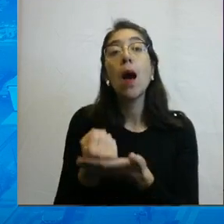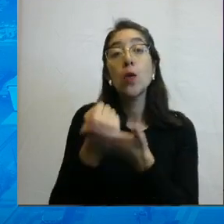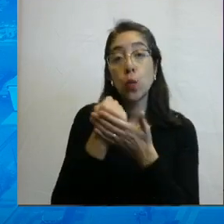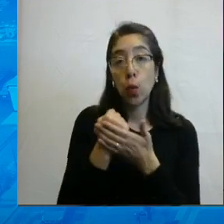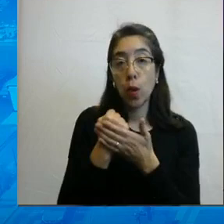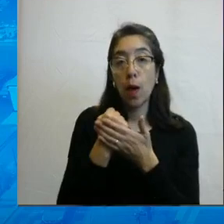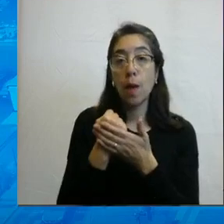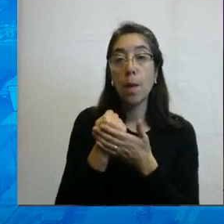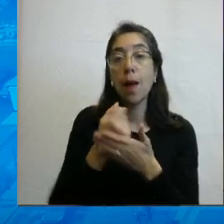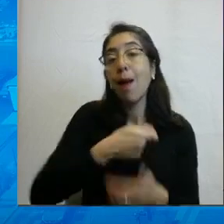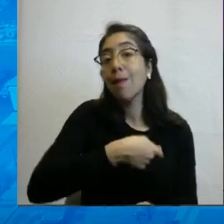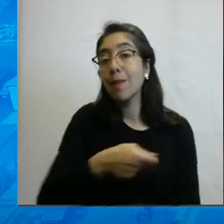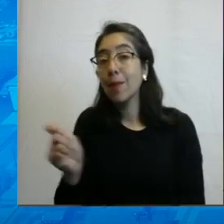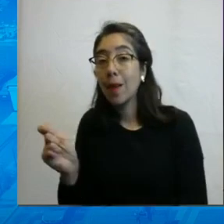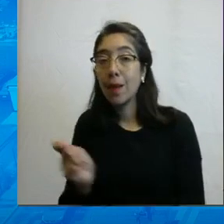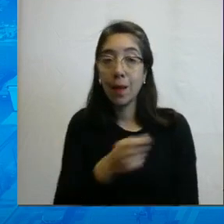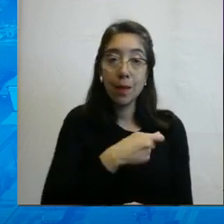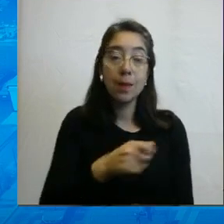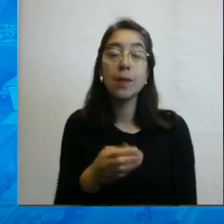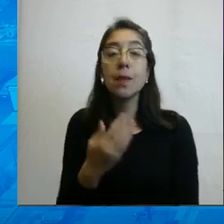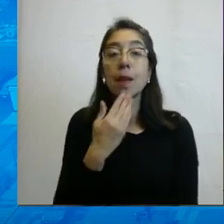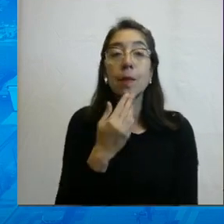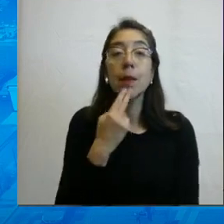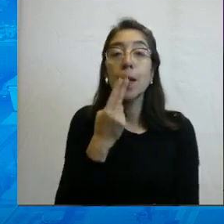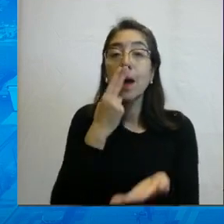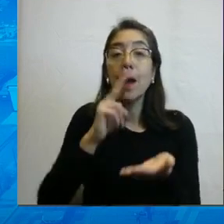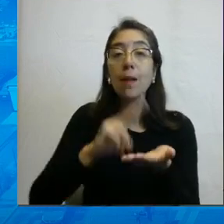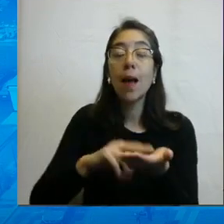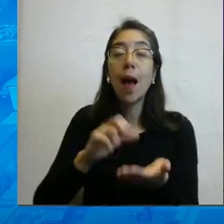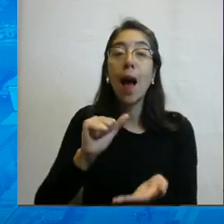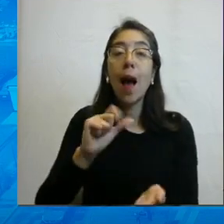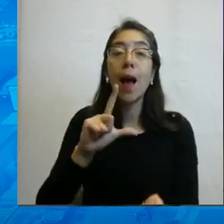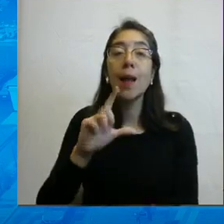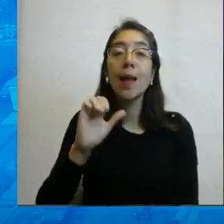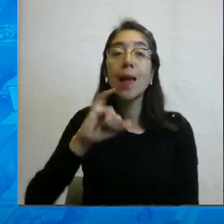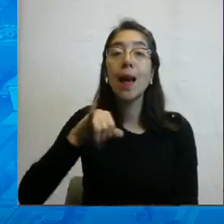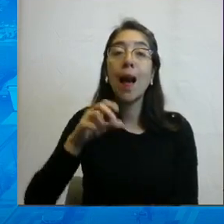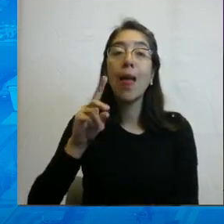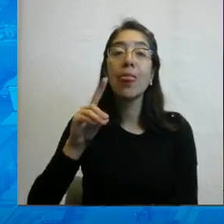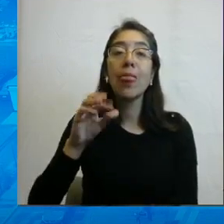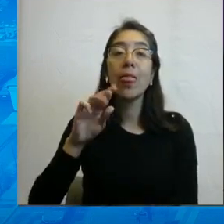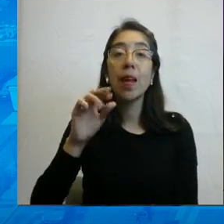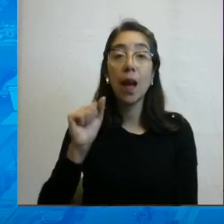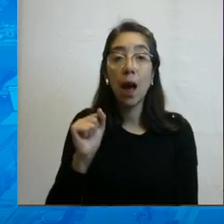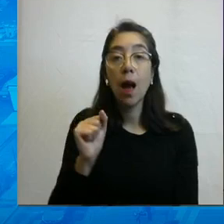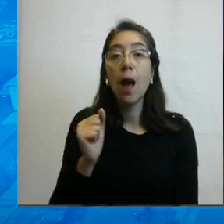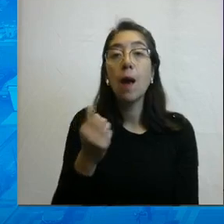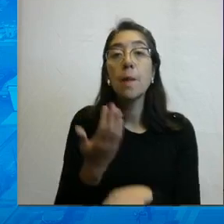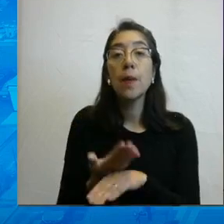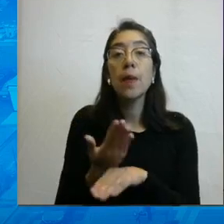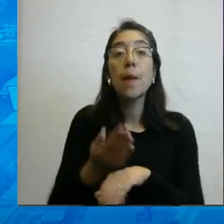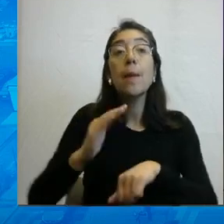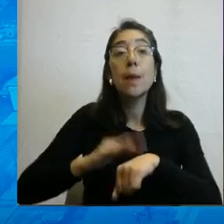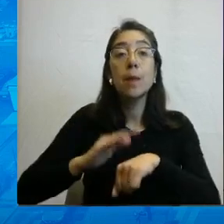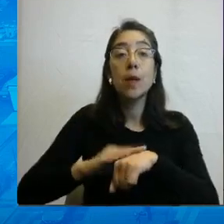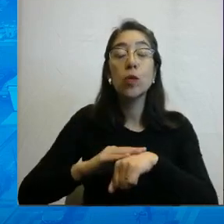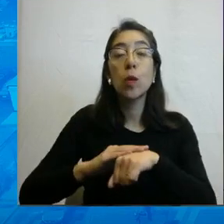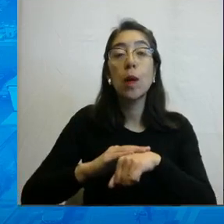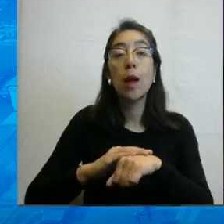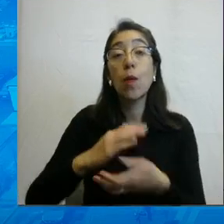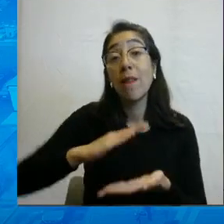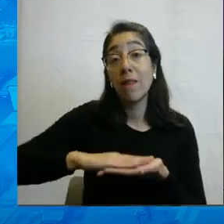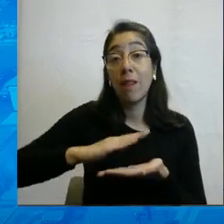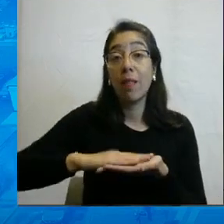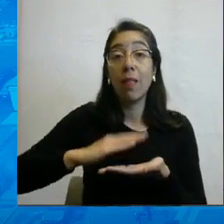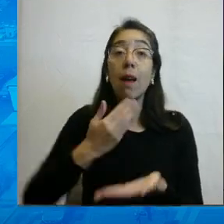evento, administrador. 3.12, carta de la vecina Marisol Cabrera, solicita planos, derivado a la DOM. 3.13, carta del vecino